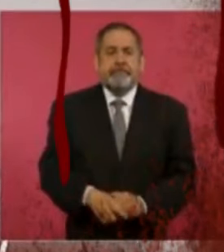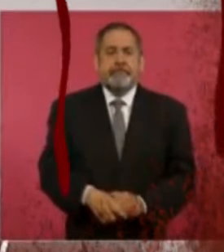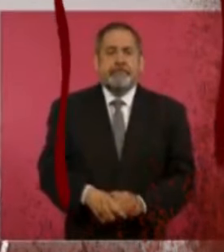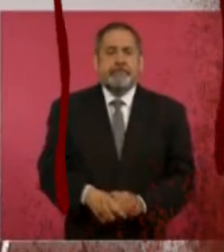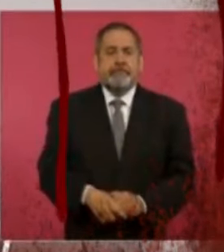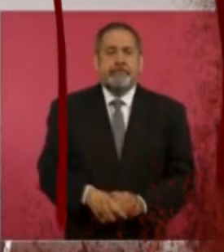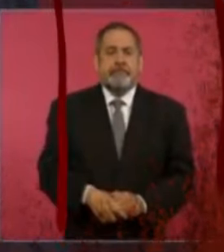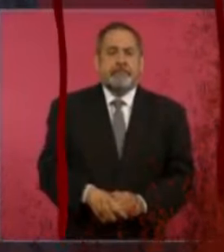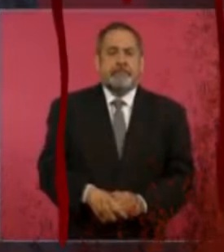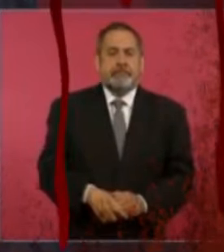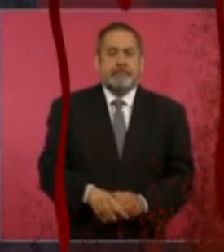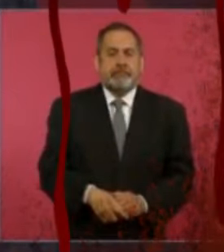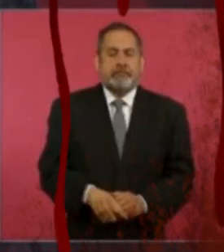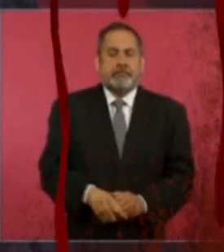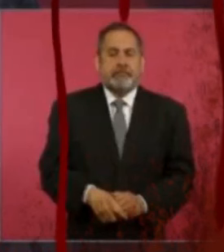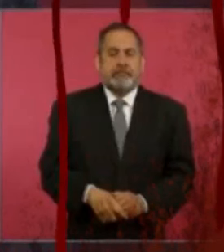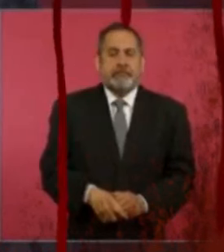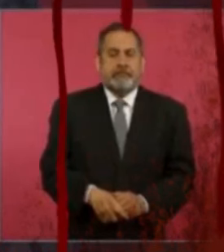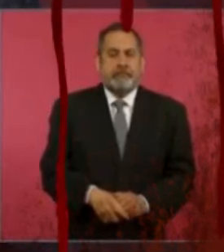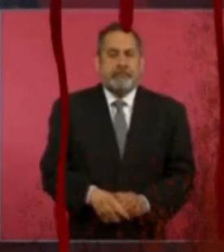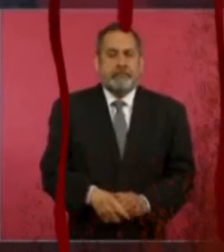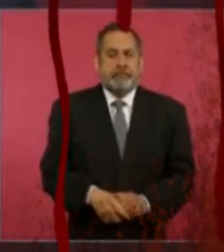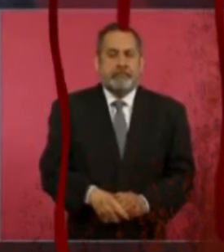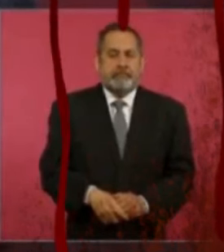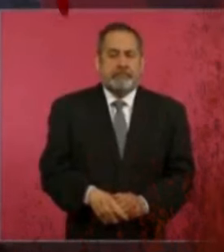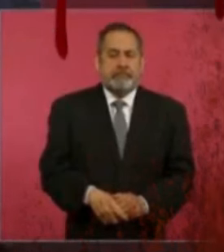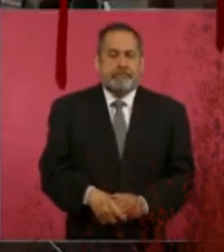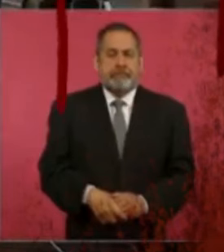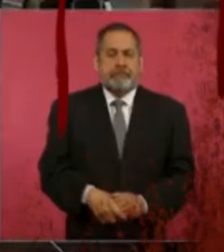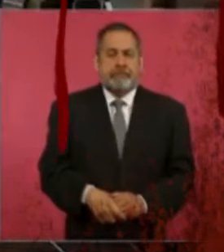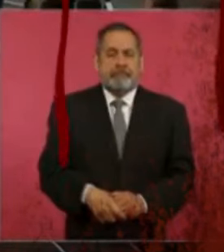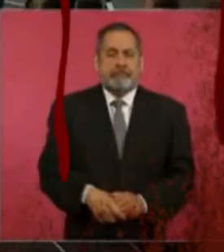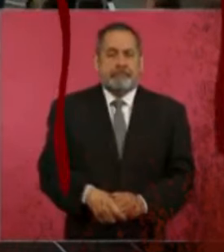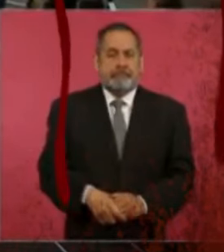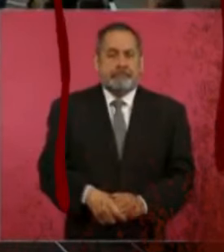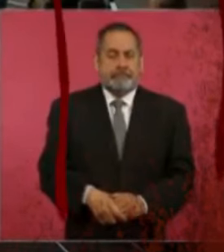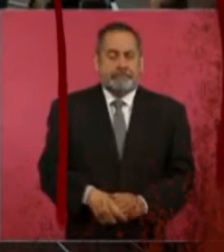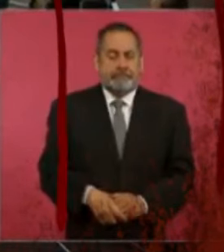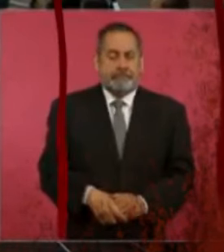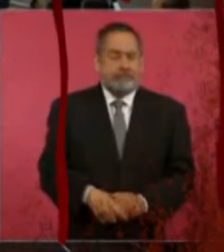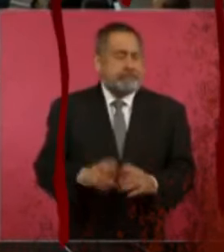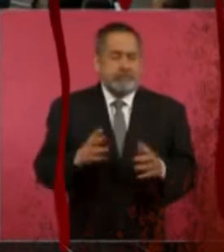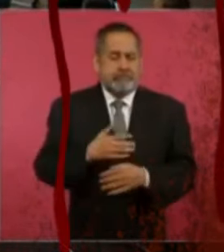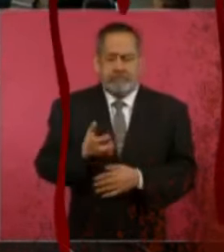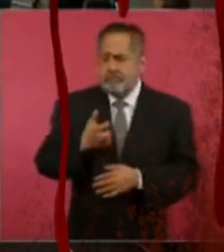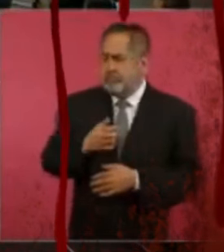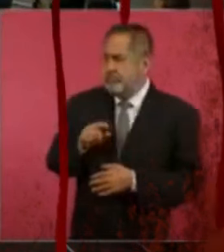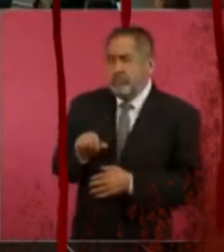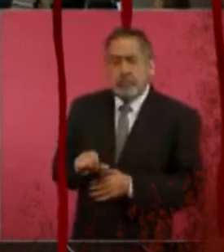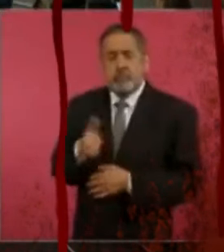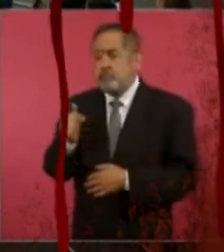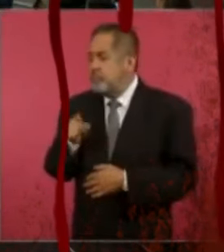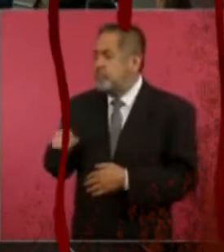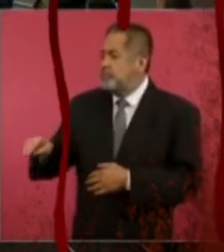multimillonarios que les dan para comprarse uno o dos o tres yates como el que tiene Salinas Pliego, porque a los muchachos les gusta mucho